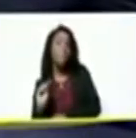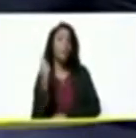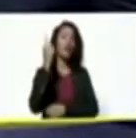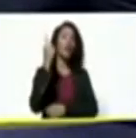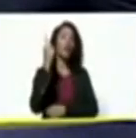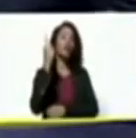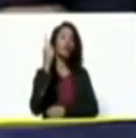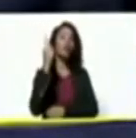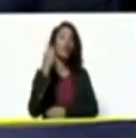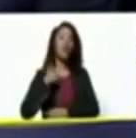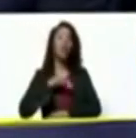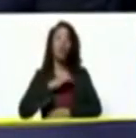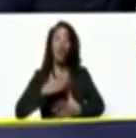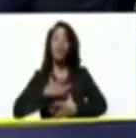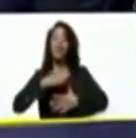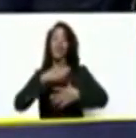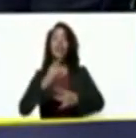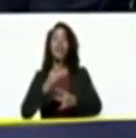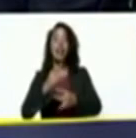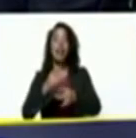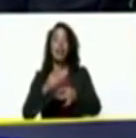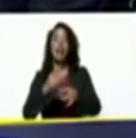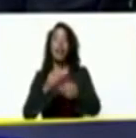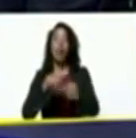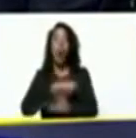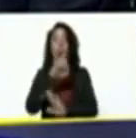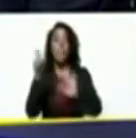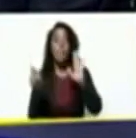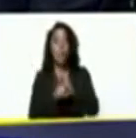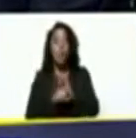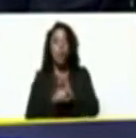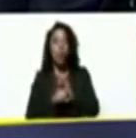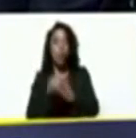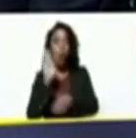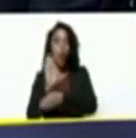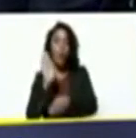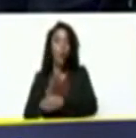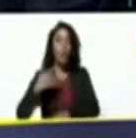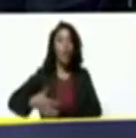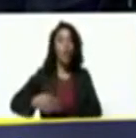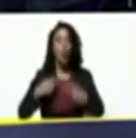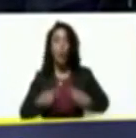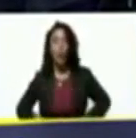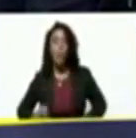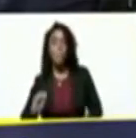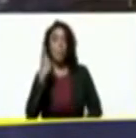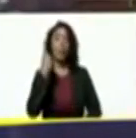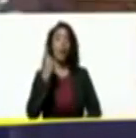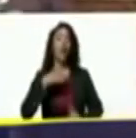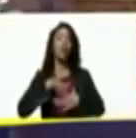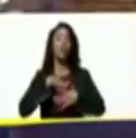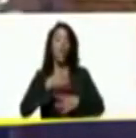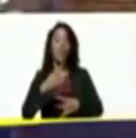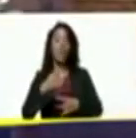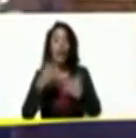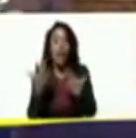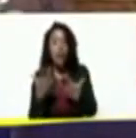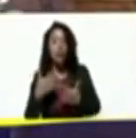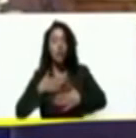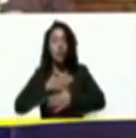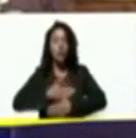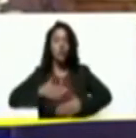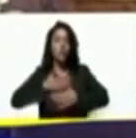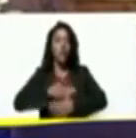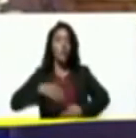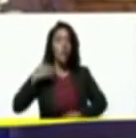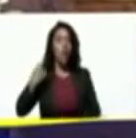de aceptación o de convivencia entre la Fiscalía de la Corte Penal Internacional y el gobierno de